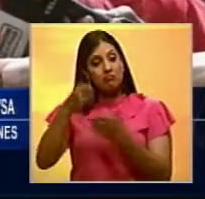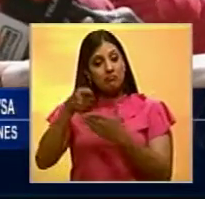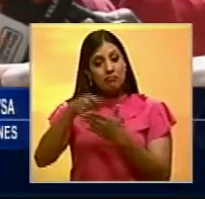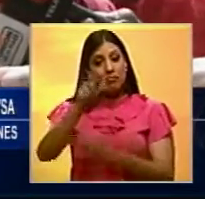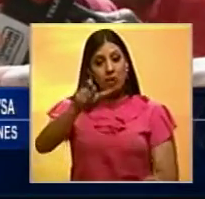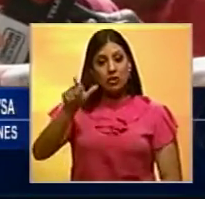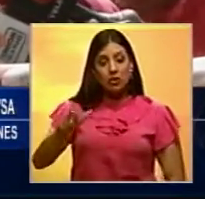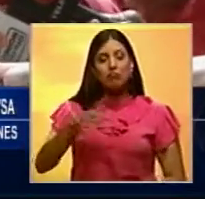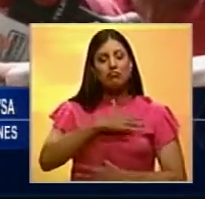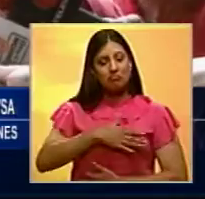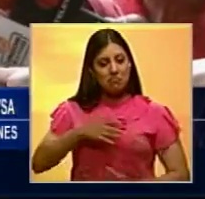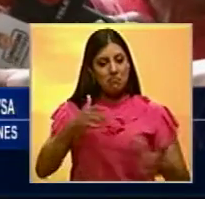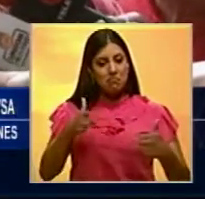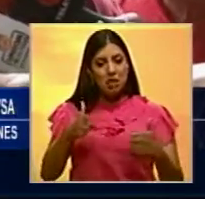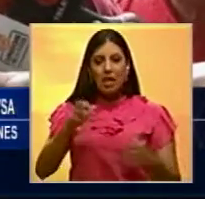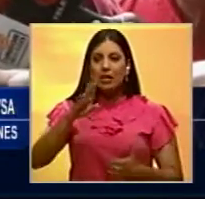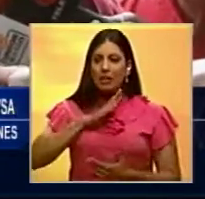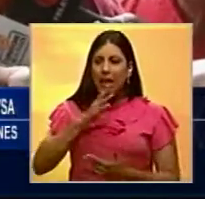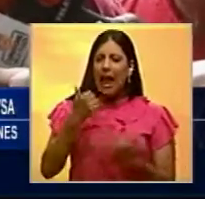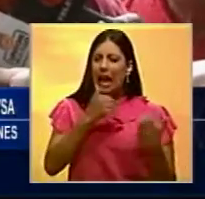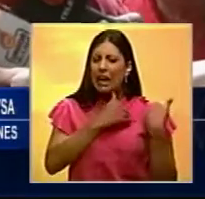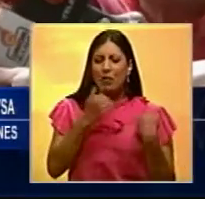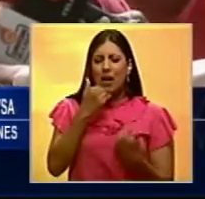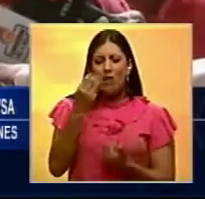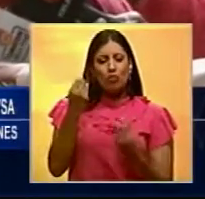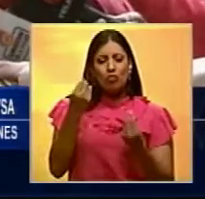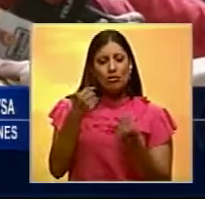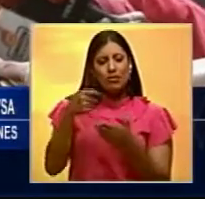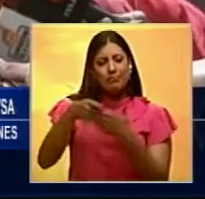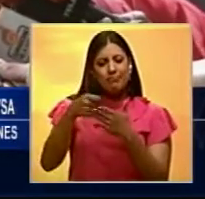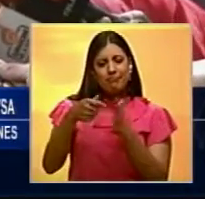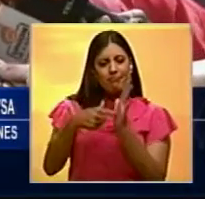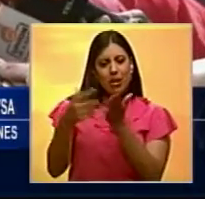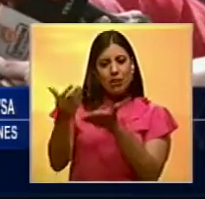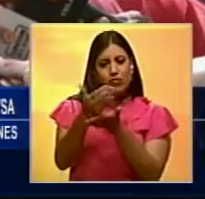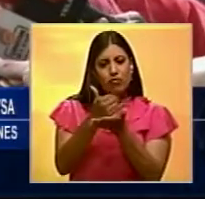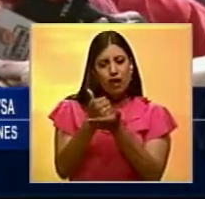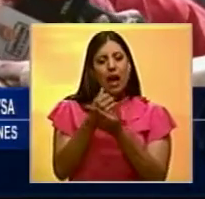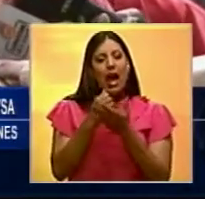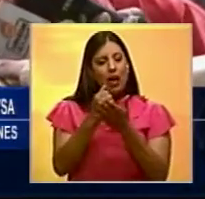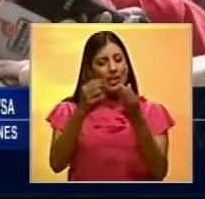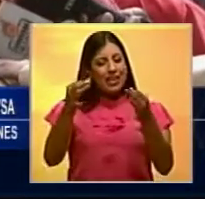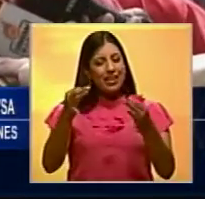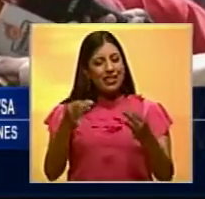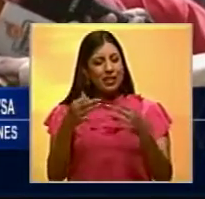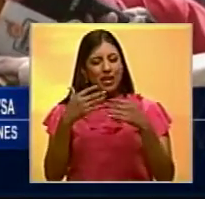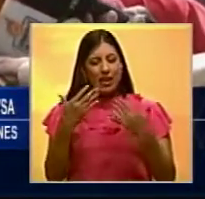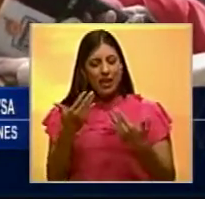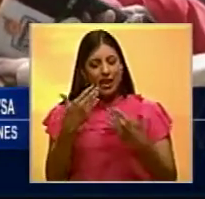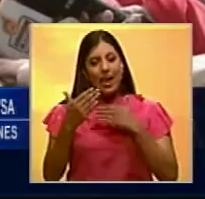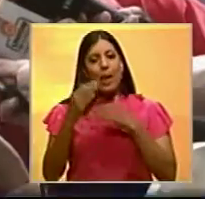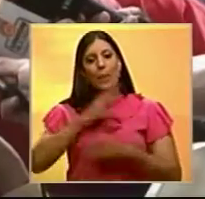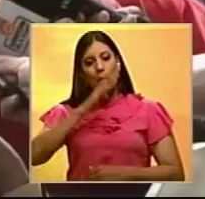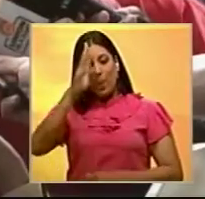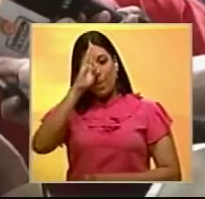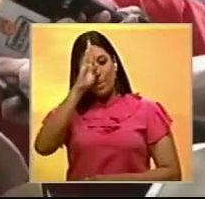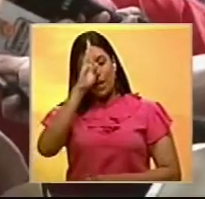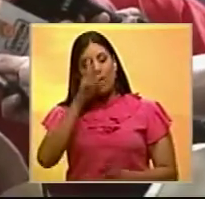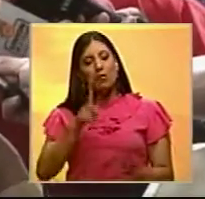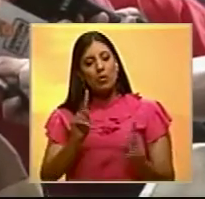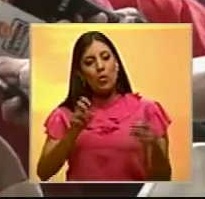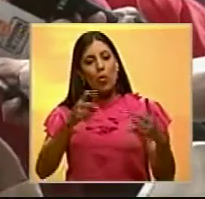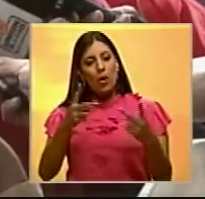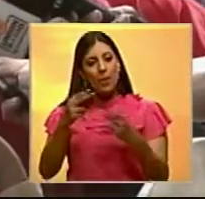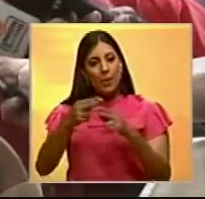inversionistas están satisfechos por contar con un papel de mucha rentabilidad que pueden ofrecer como garantía a la banca, permitiendo